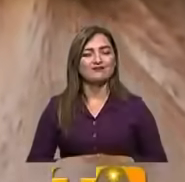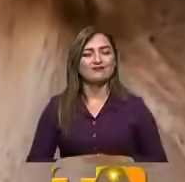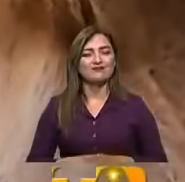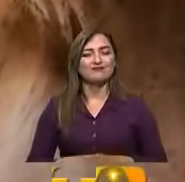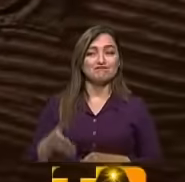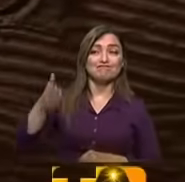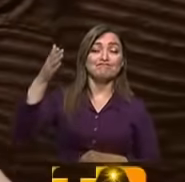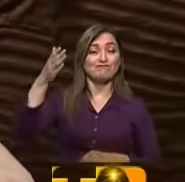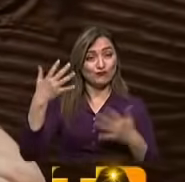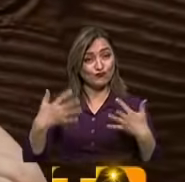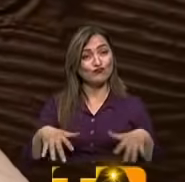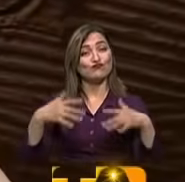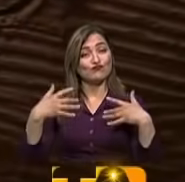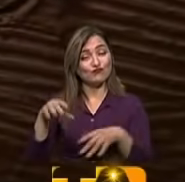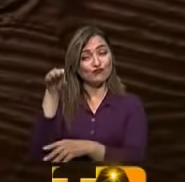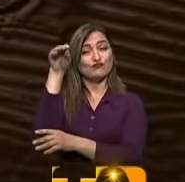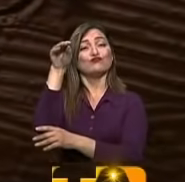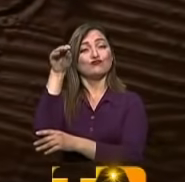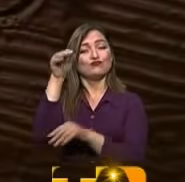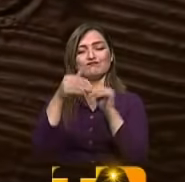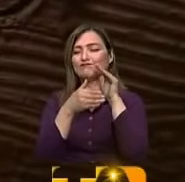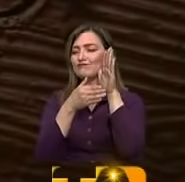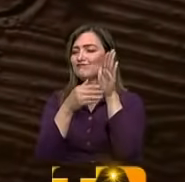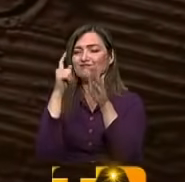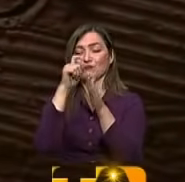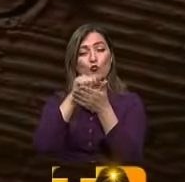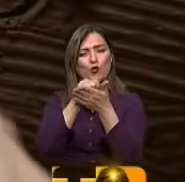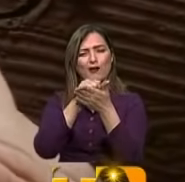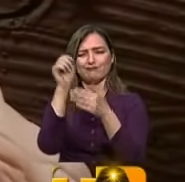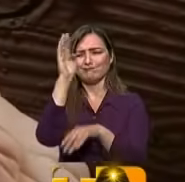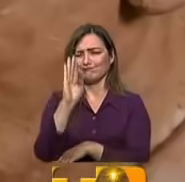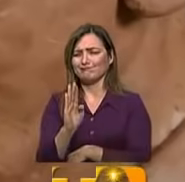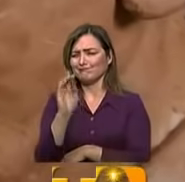Grande porque quiere dejar una huella que sea muy difícil de borrar.